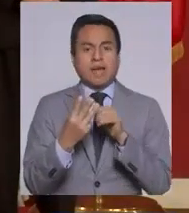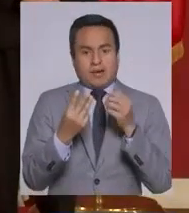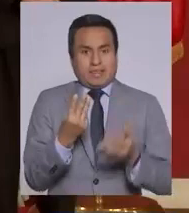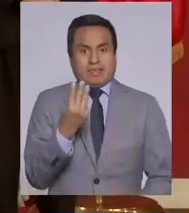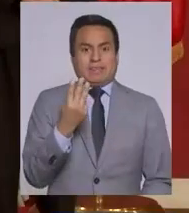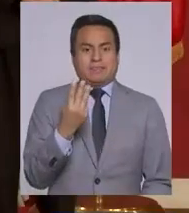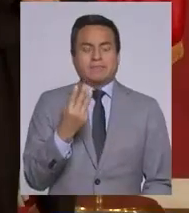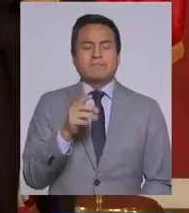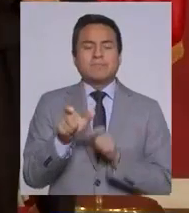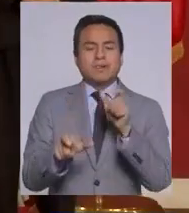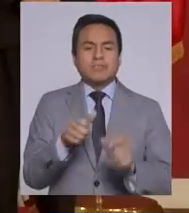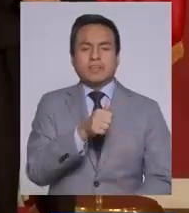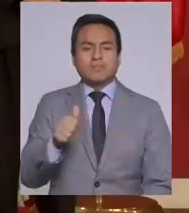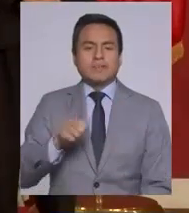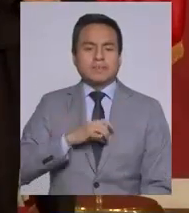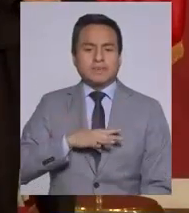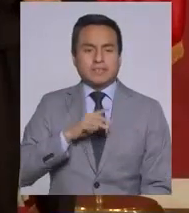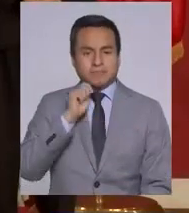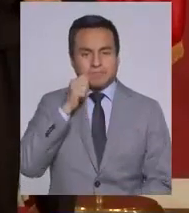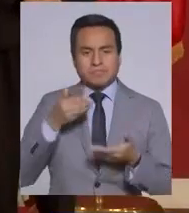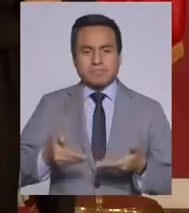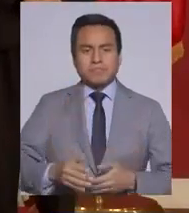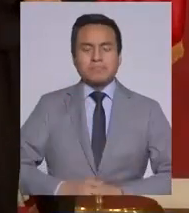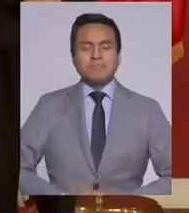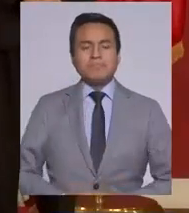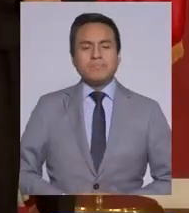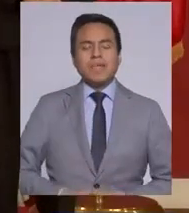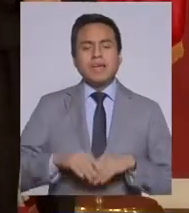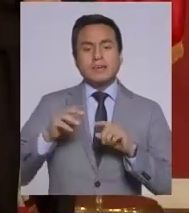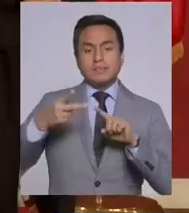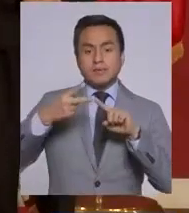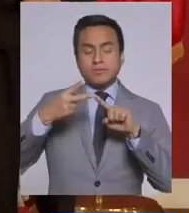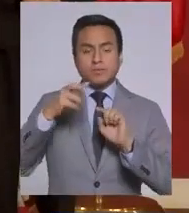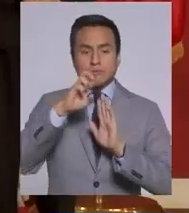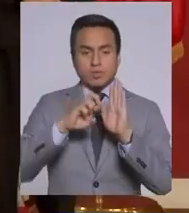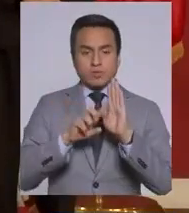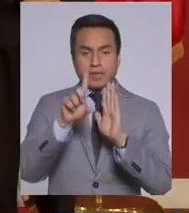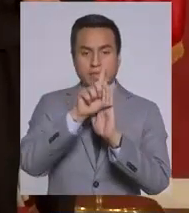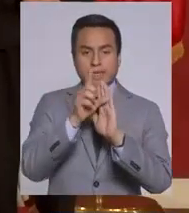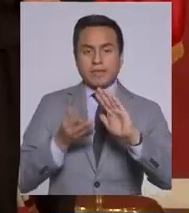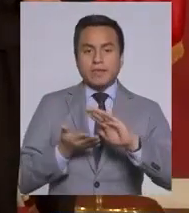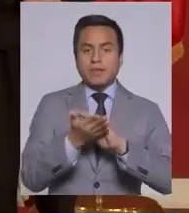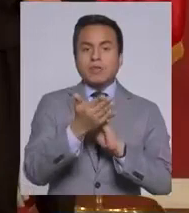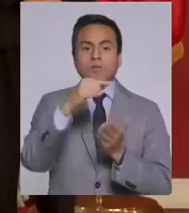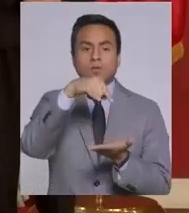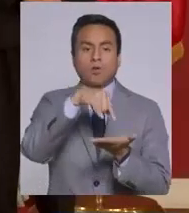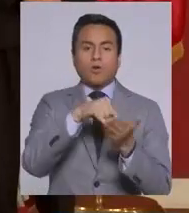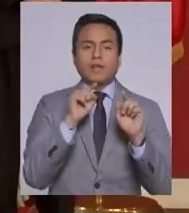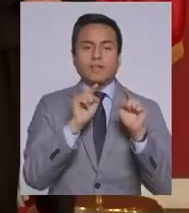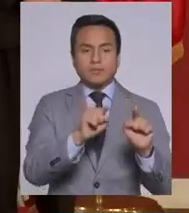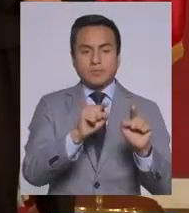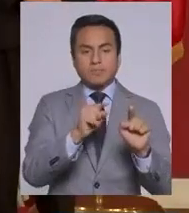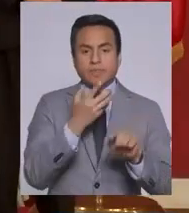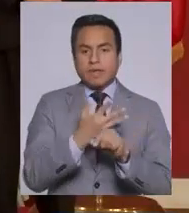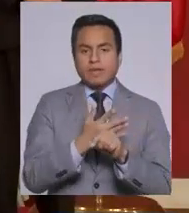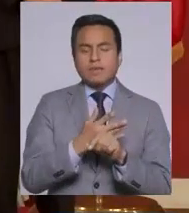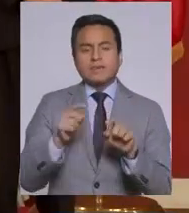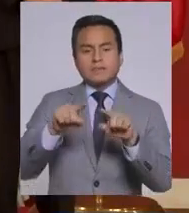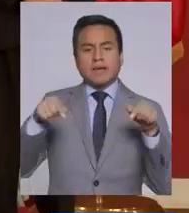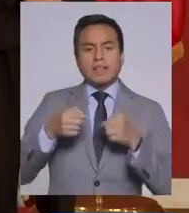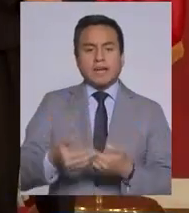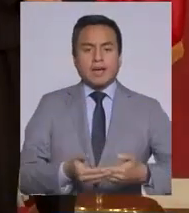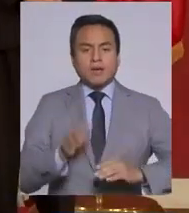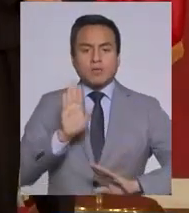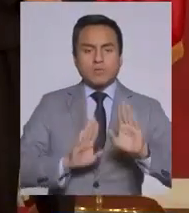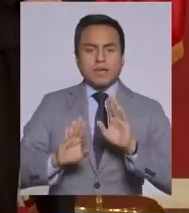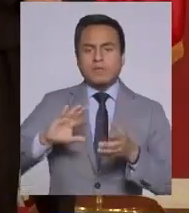madres de Chile. Segundo, el proyecto de ley que está en el Congreso, que establece la sala cuna